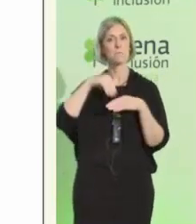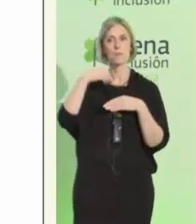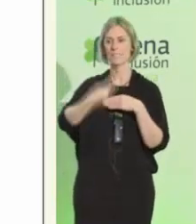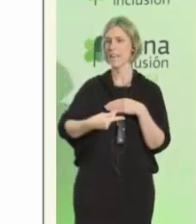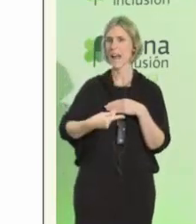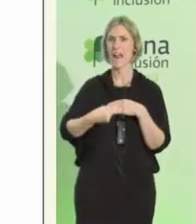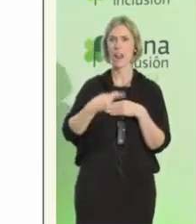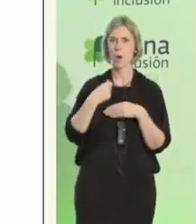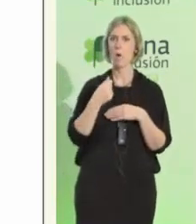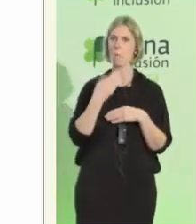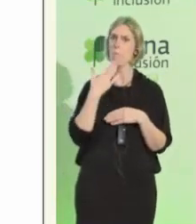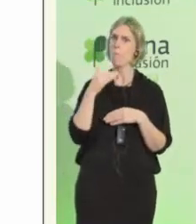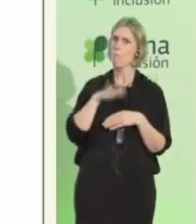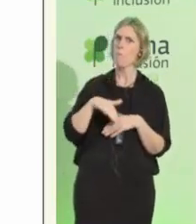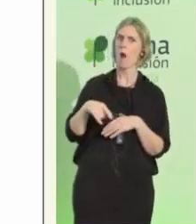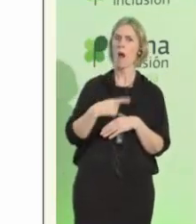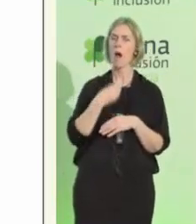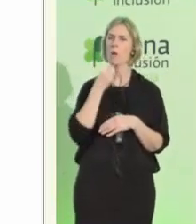guay, porque